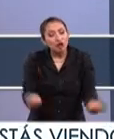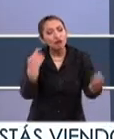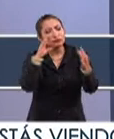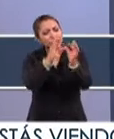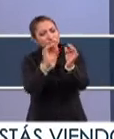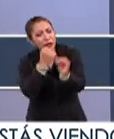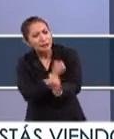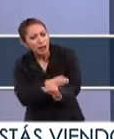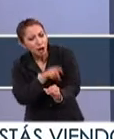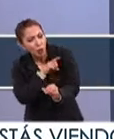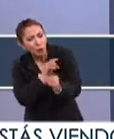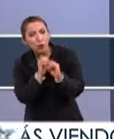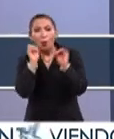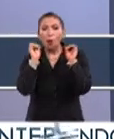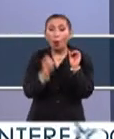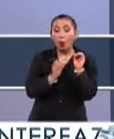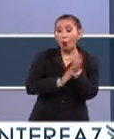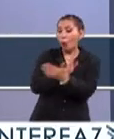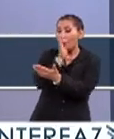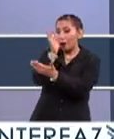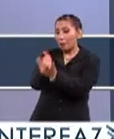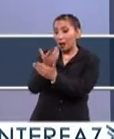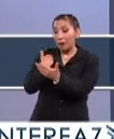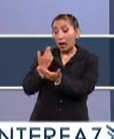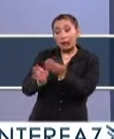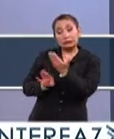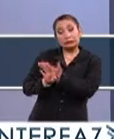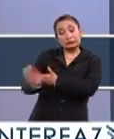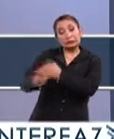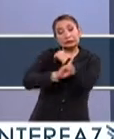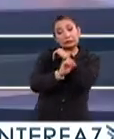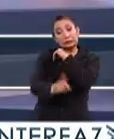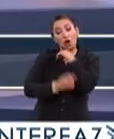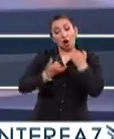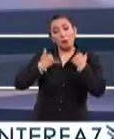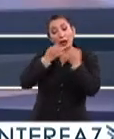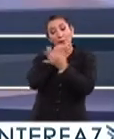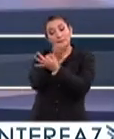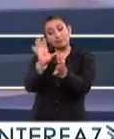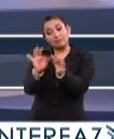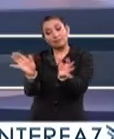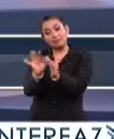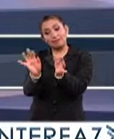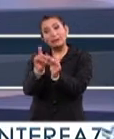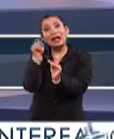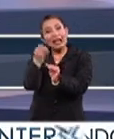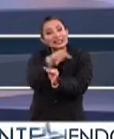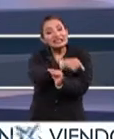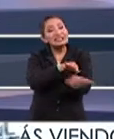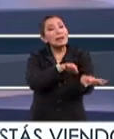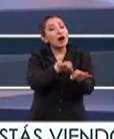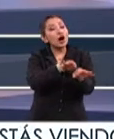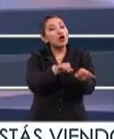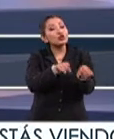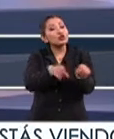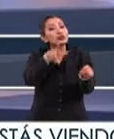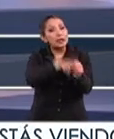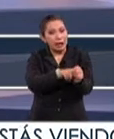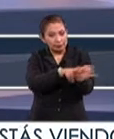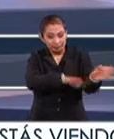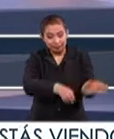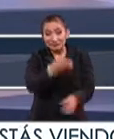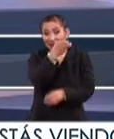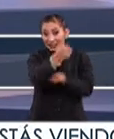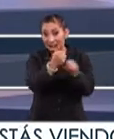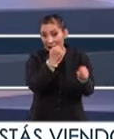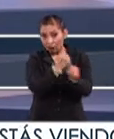básica, estén dando charlas sobre prevención de embarazo a jóvenes adolescentes. Es ese tipo de labor. Y este año,